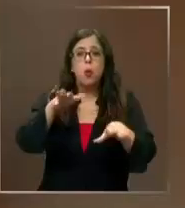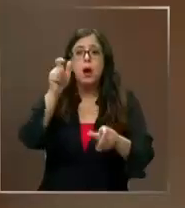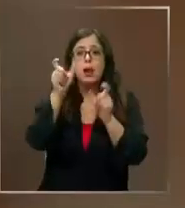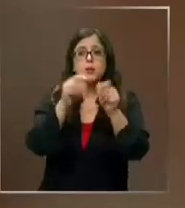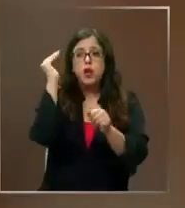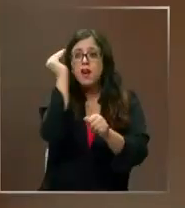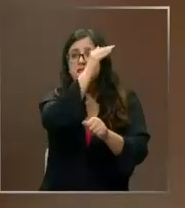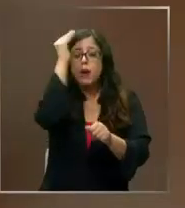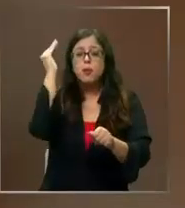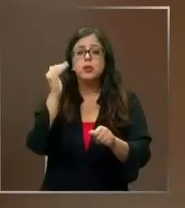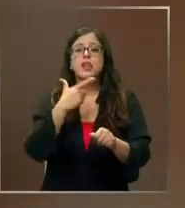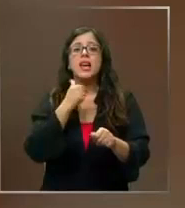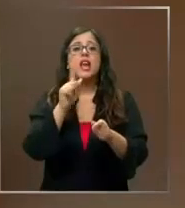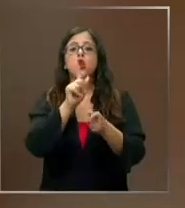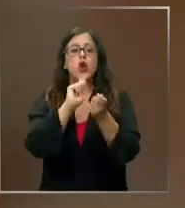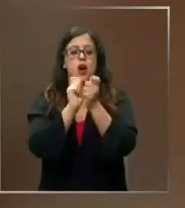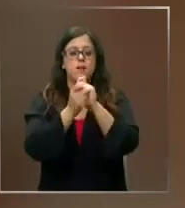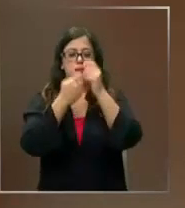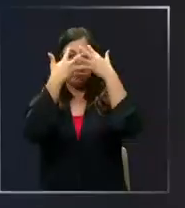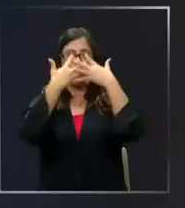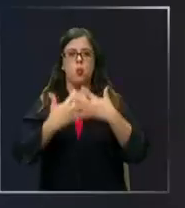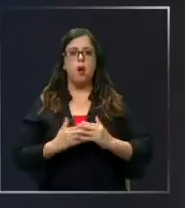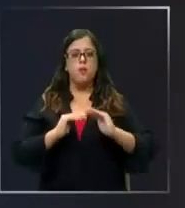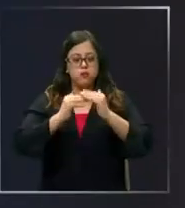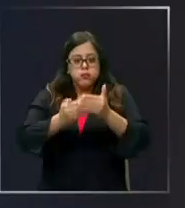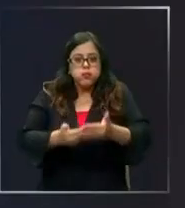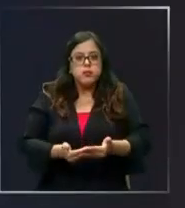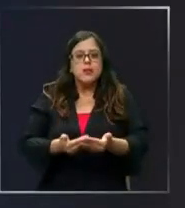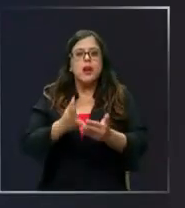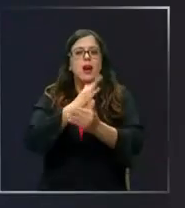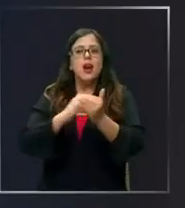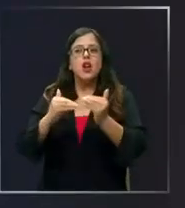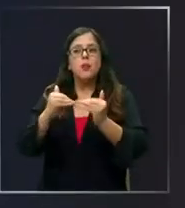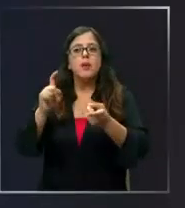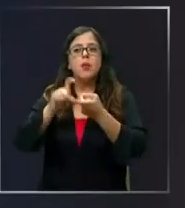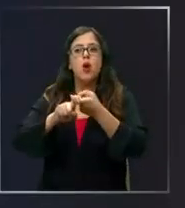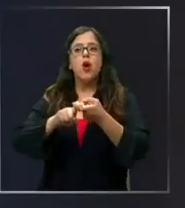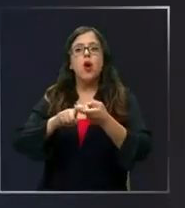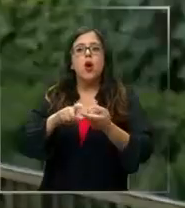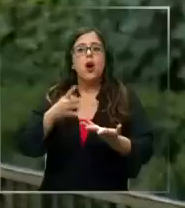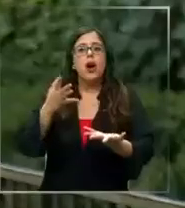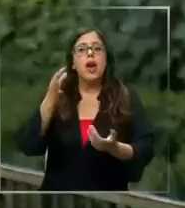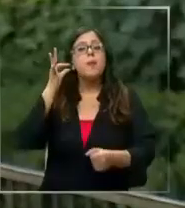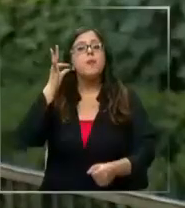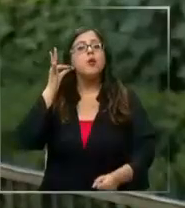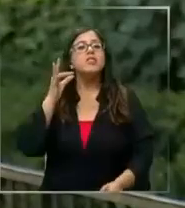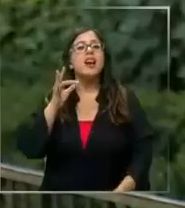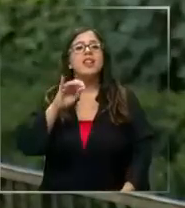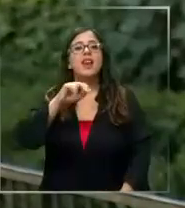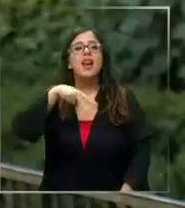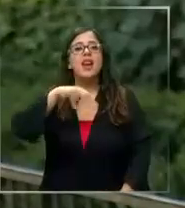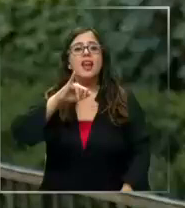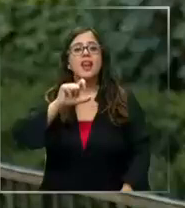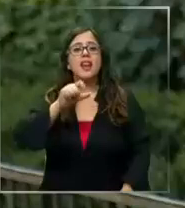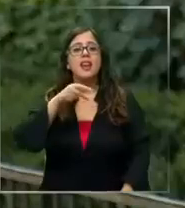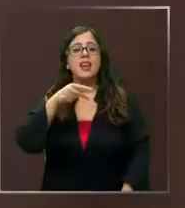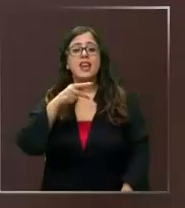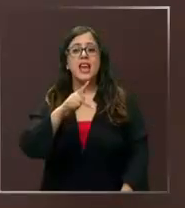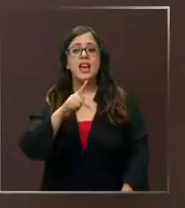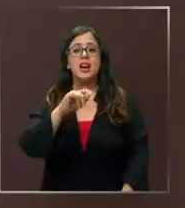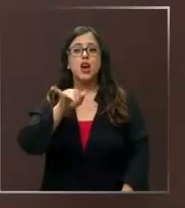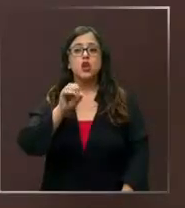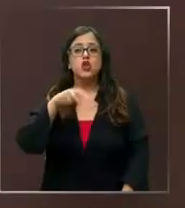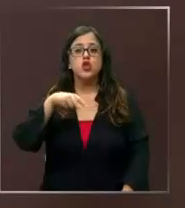veces buscan no modificar su cuerpo por un embarazo, como lo hizo la esposa de Nick Jonas. Un caso conocido es el de Priyanka Chopra,